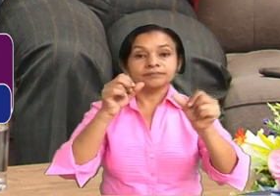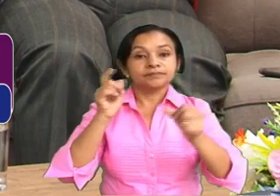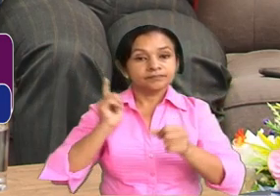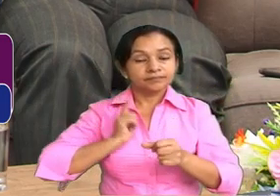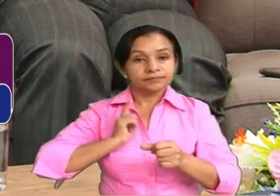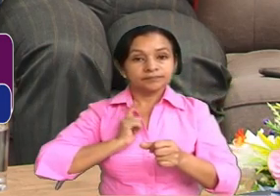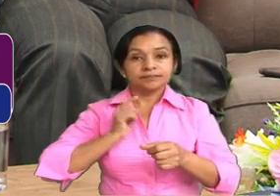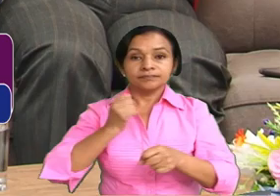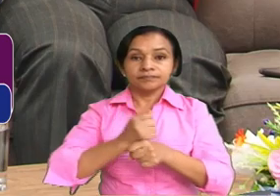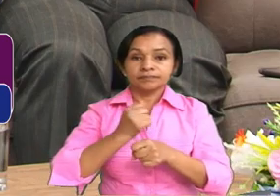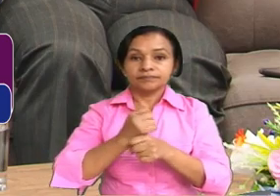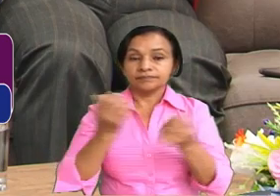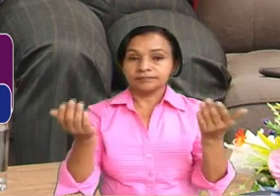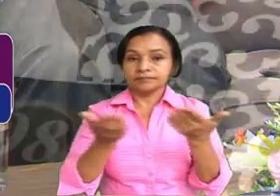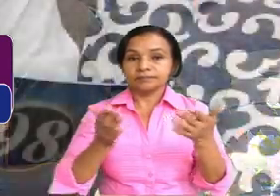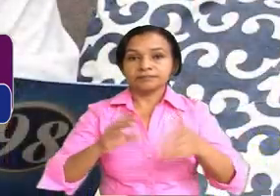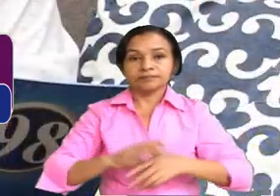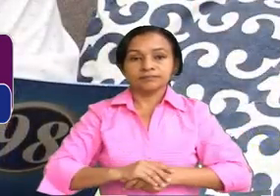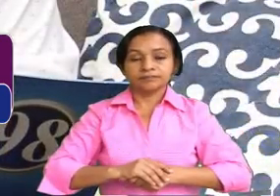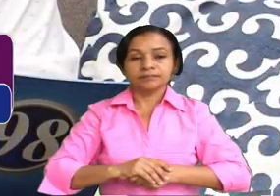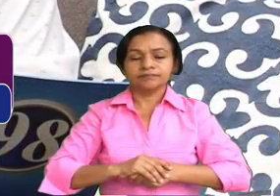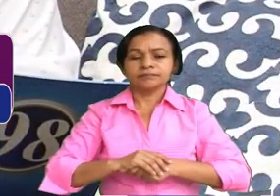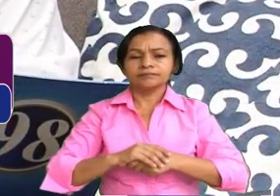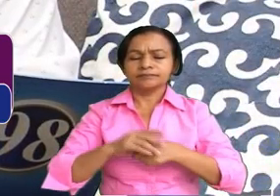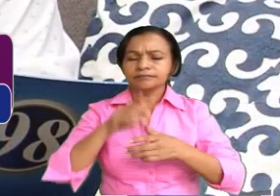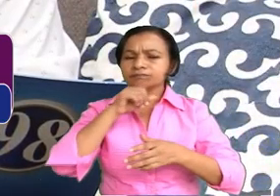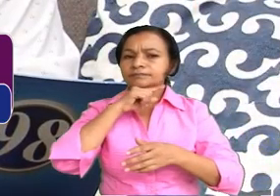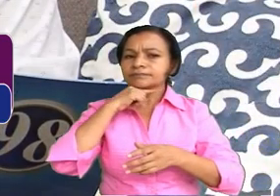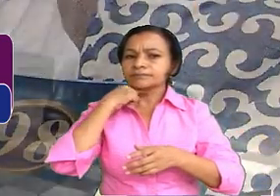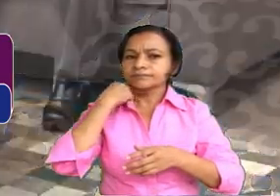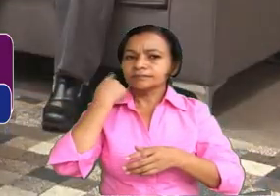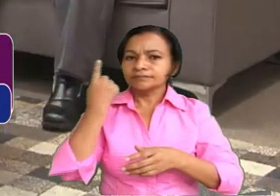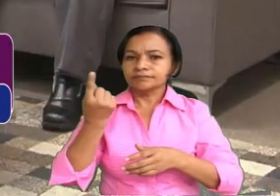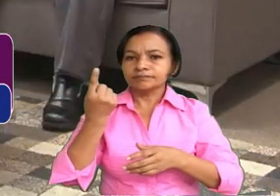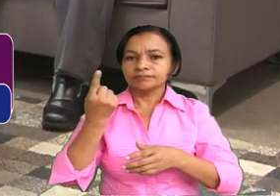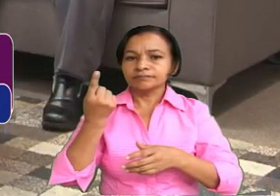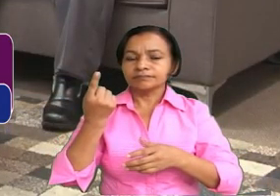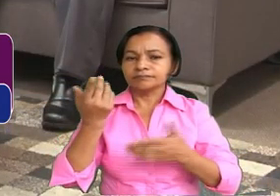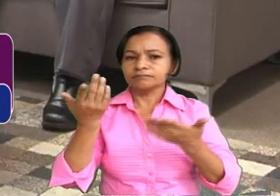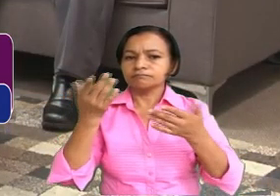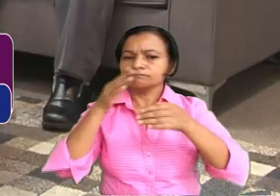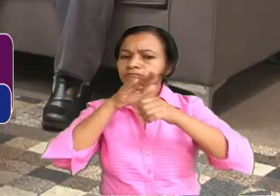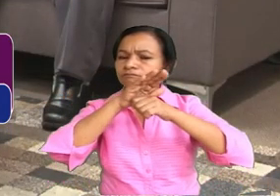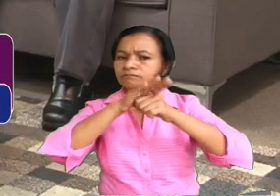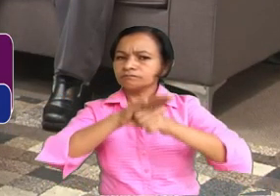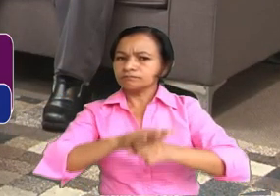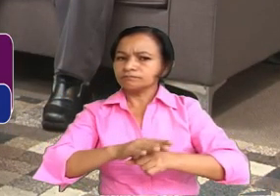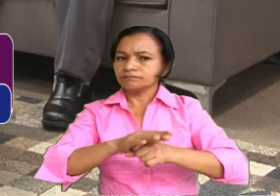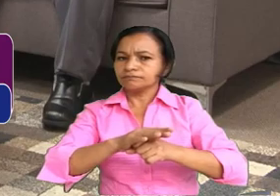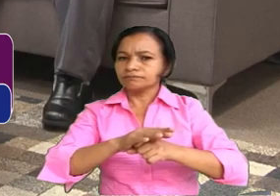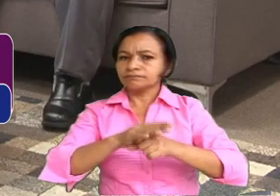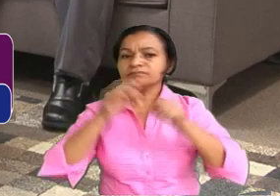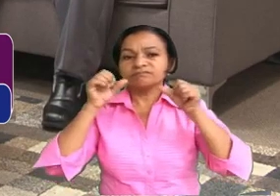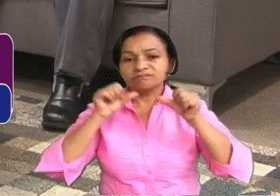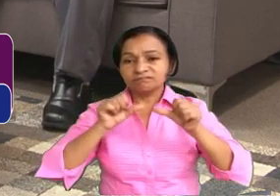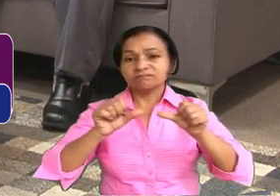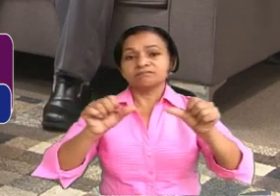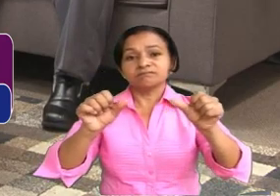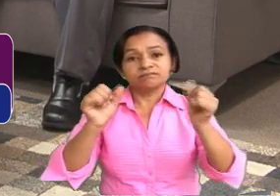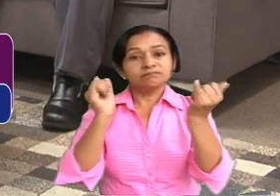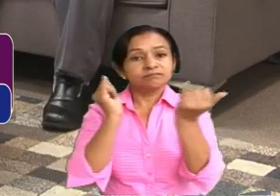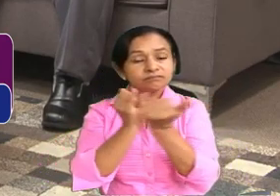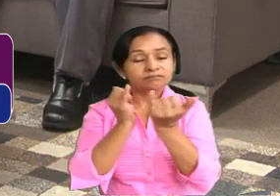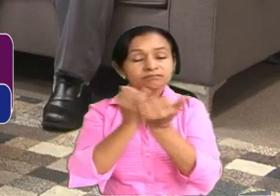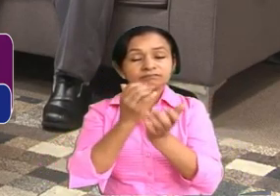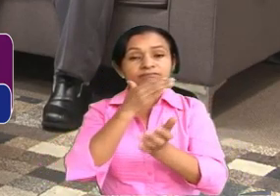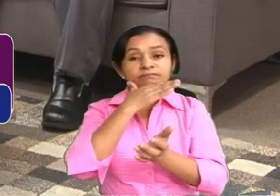en principio? Claro, mire, la discriminación persiste, no crea, es algo difícil,